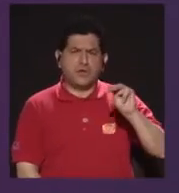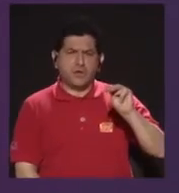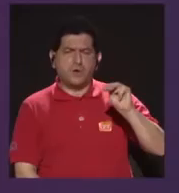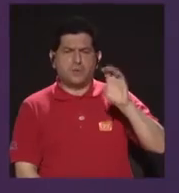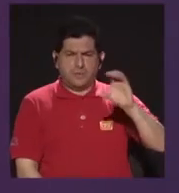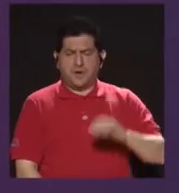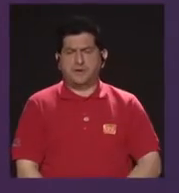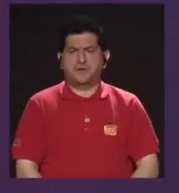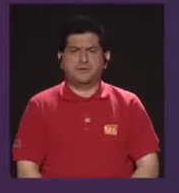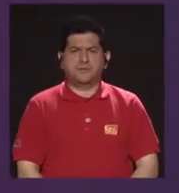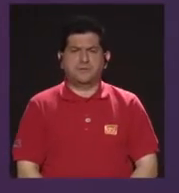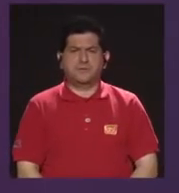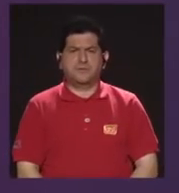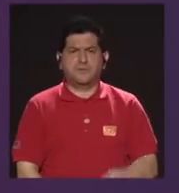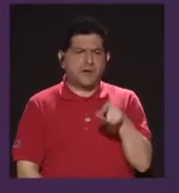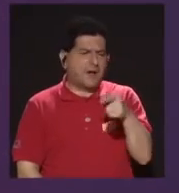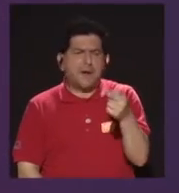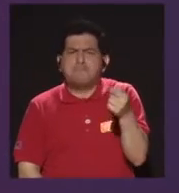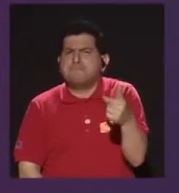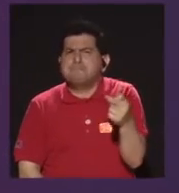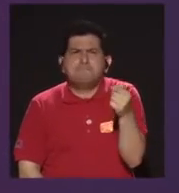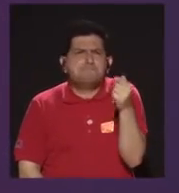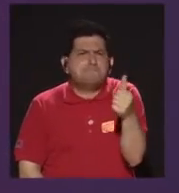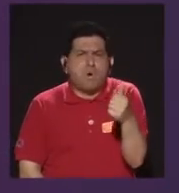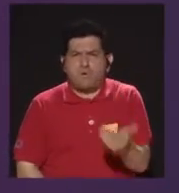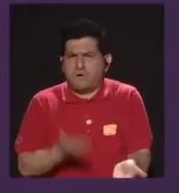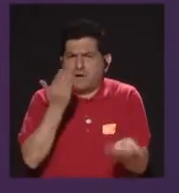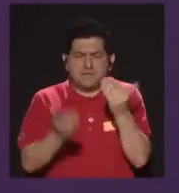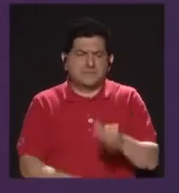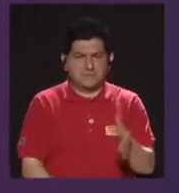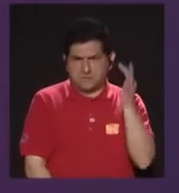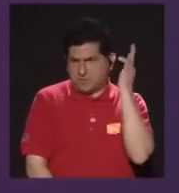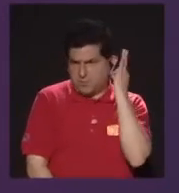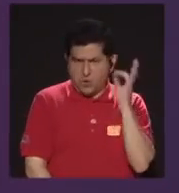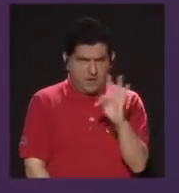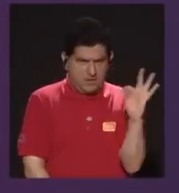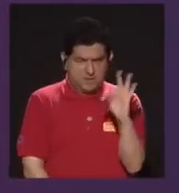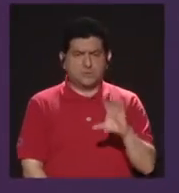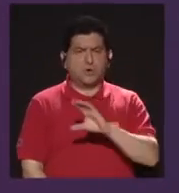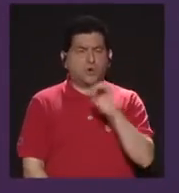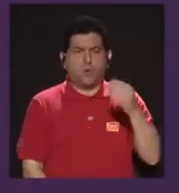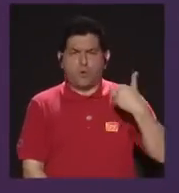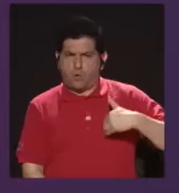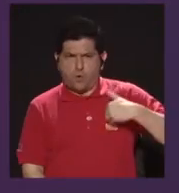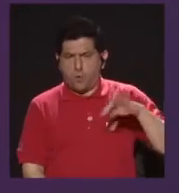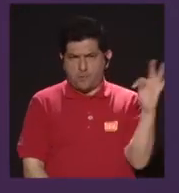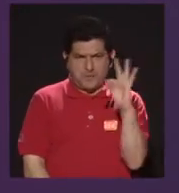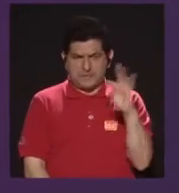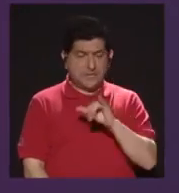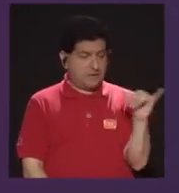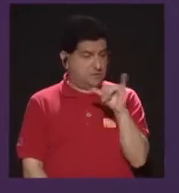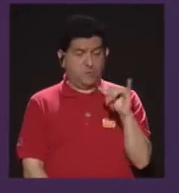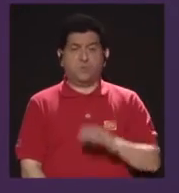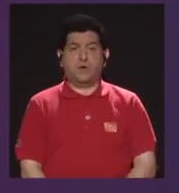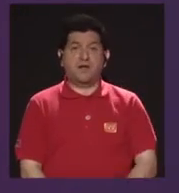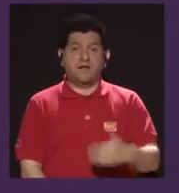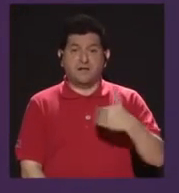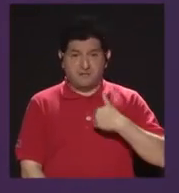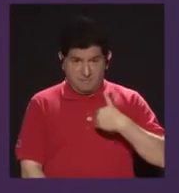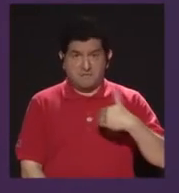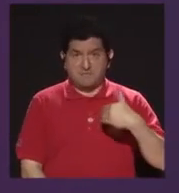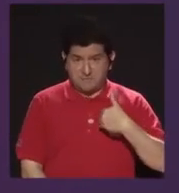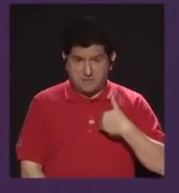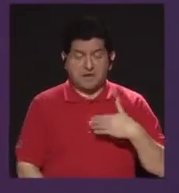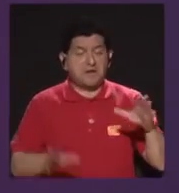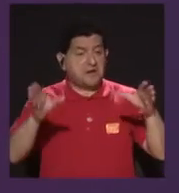como sea son muy pocas las chicas trans o los chicos trans también en este caso que tienen esta